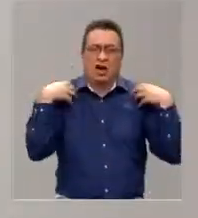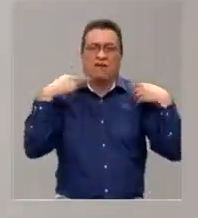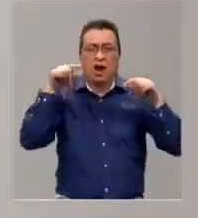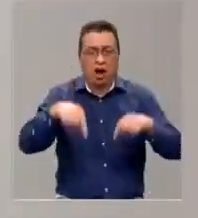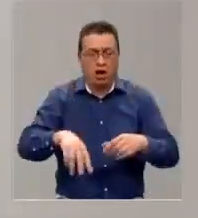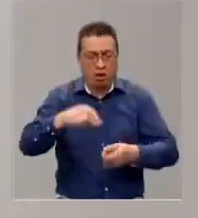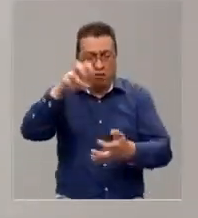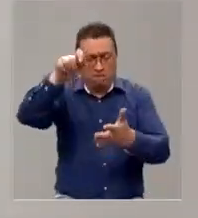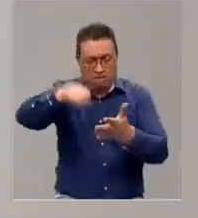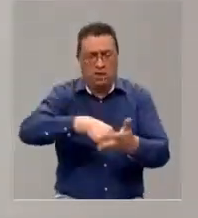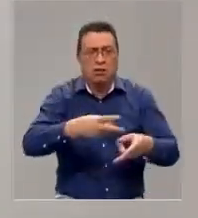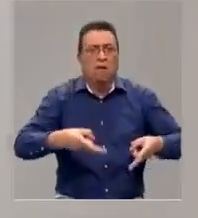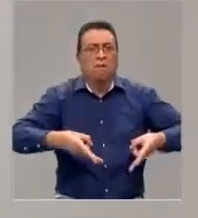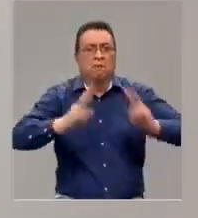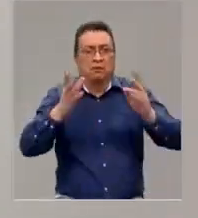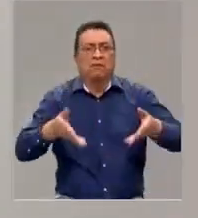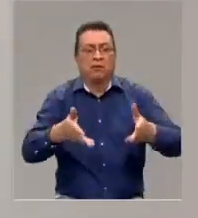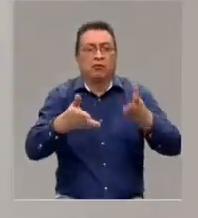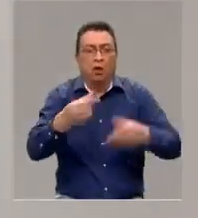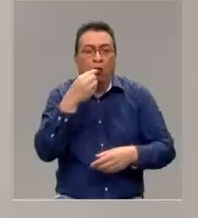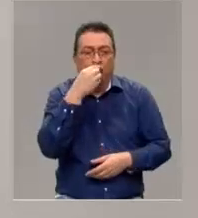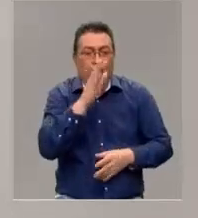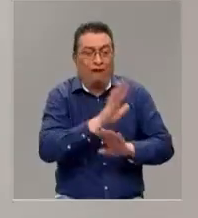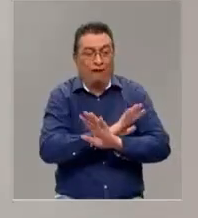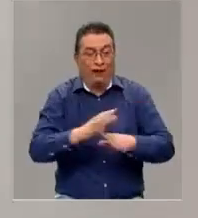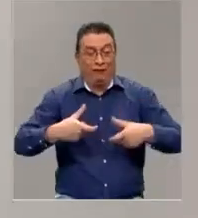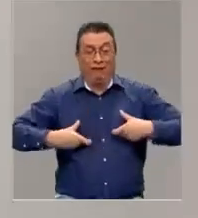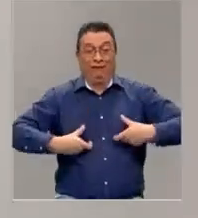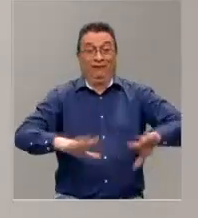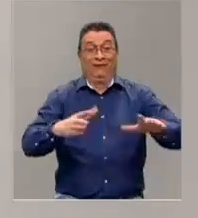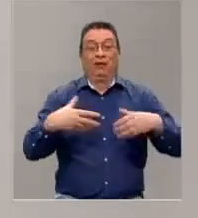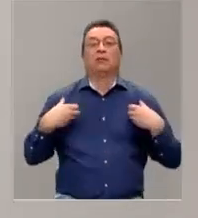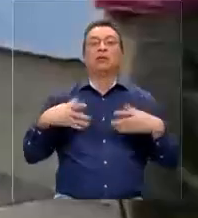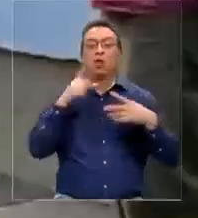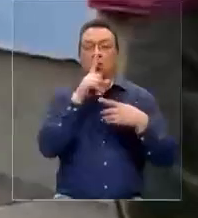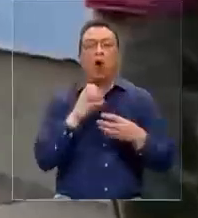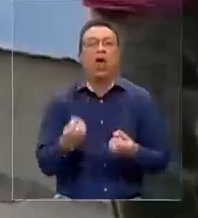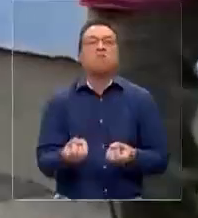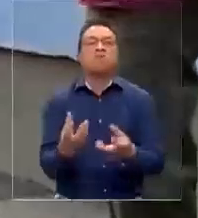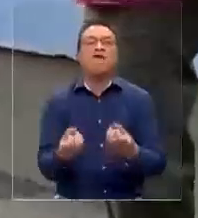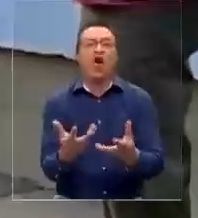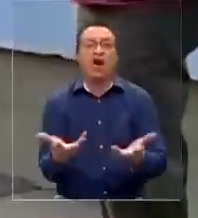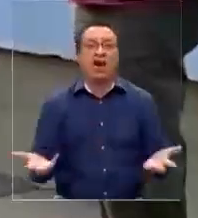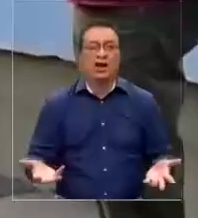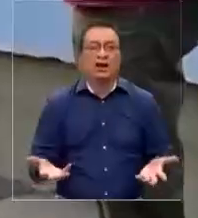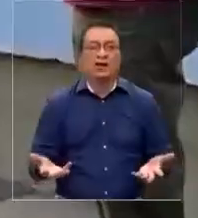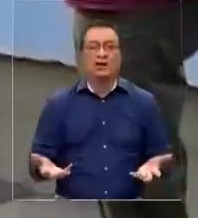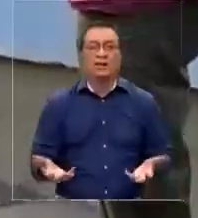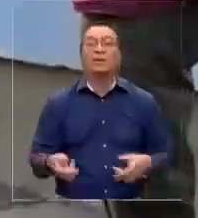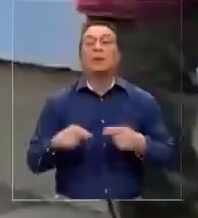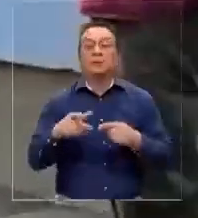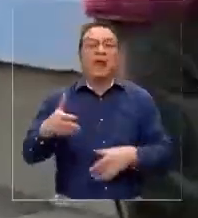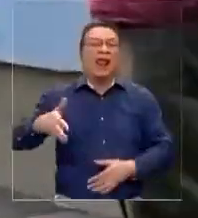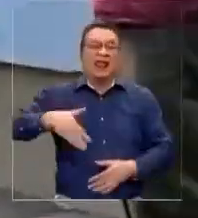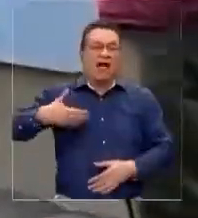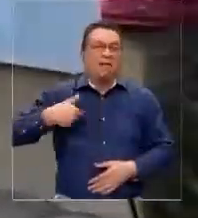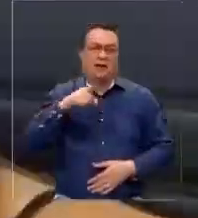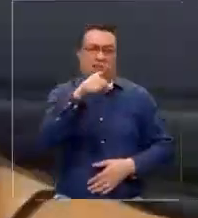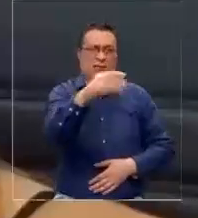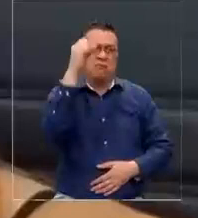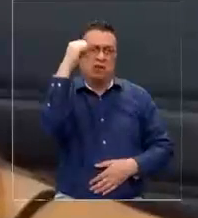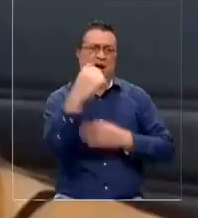amarrar proyectos contaminantes a solo días de dejar su mandato es una provocación. Lamento mucho que nos haya